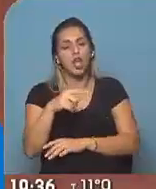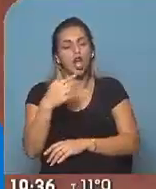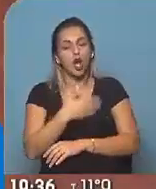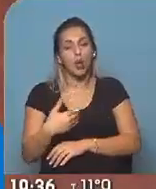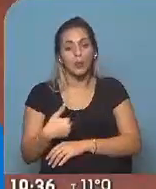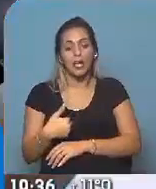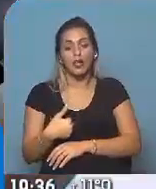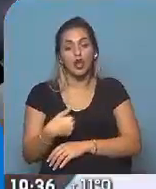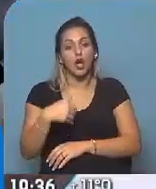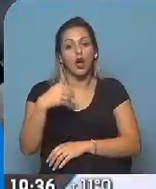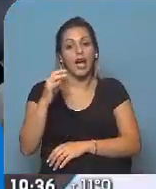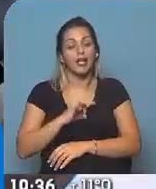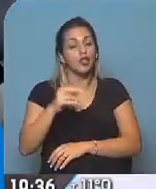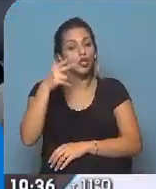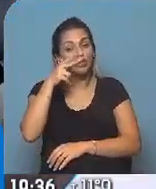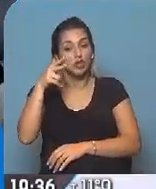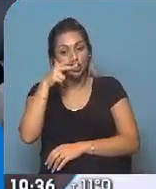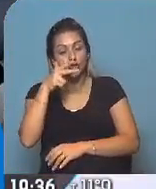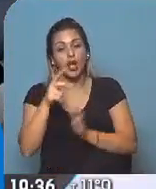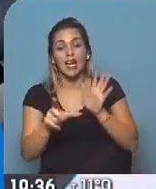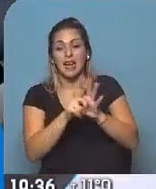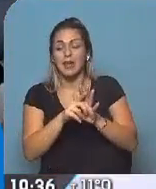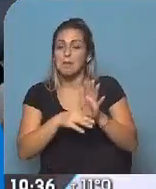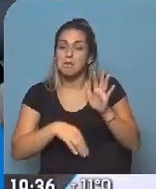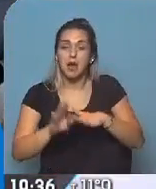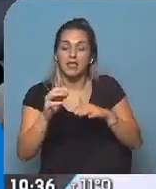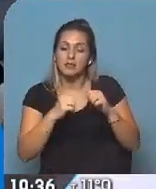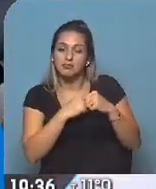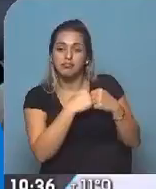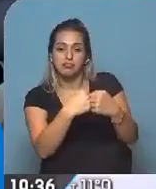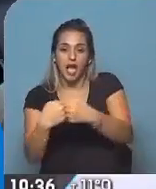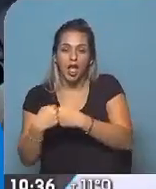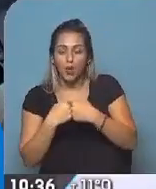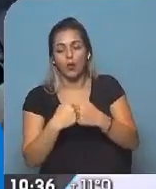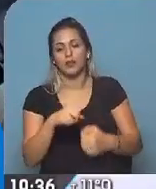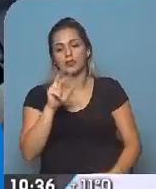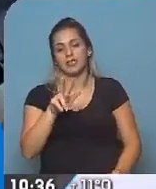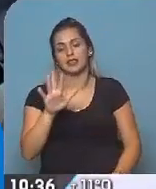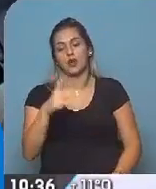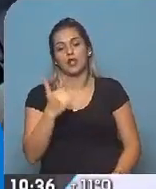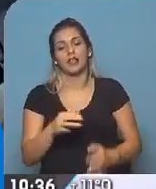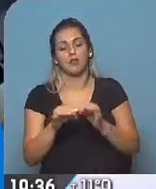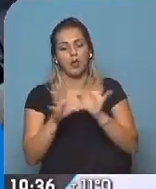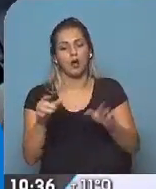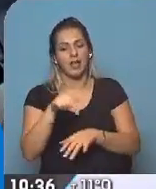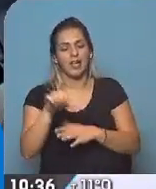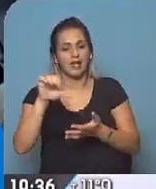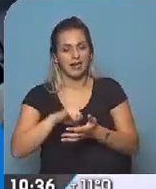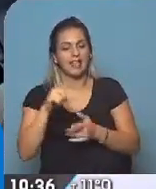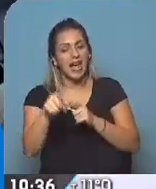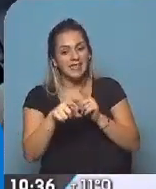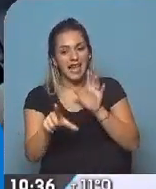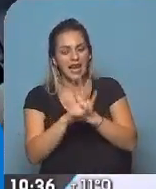año 88 fue la ley de más consenso que en los 35 años que llevamos de democracia ha tenido en el país. Esa ley